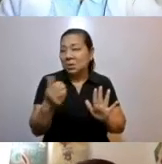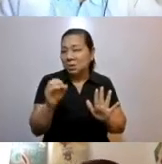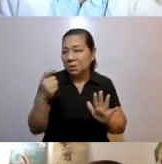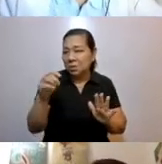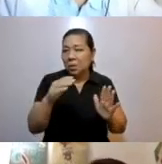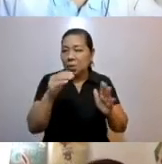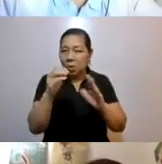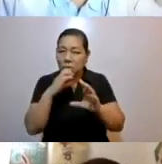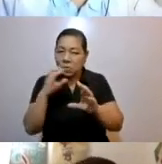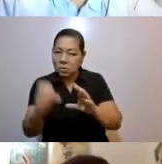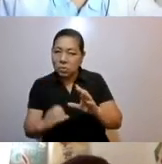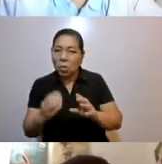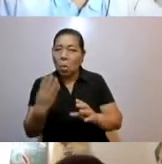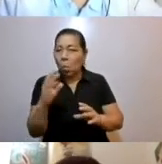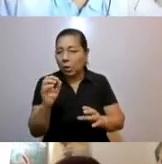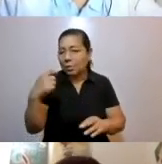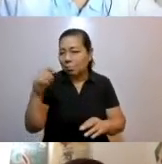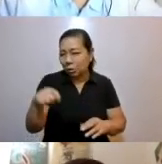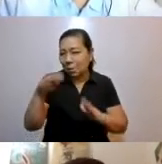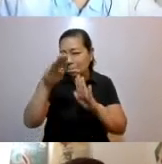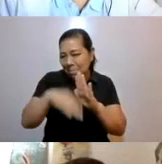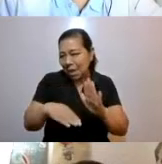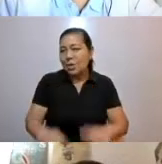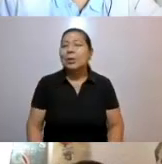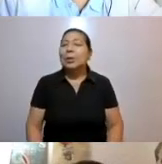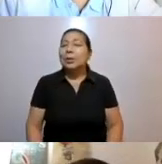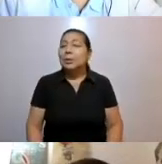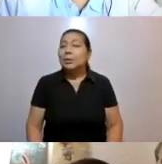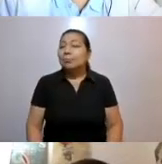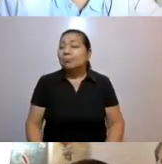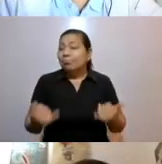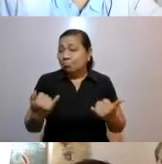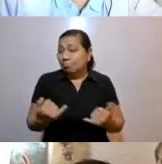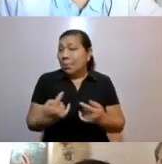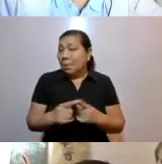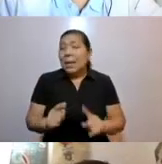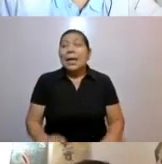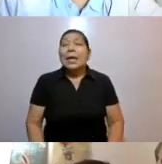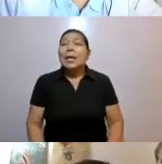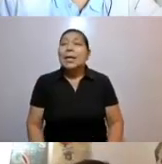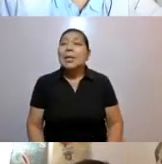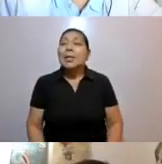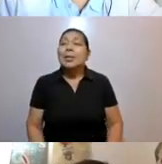y los psicógenos el 40%. Ahora, sin embargo,